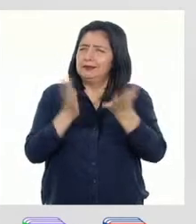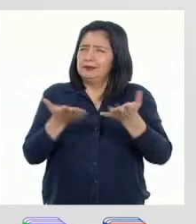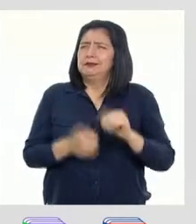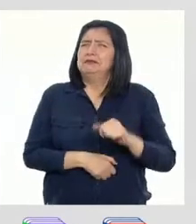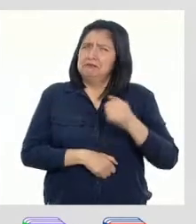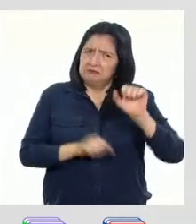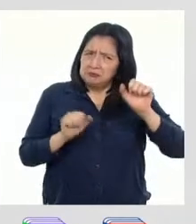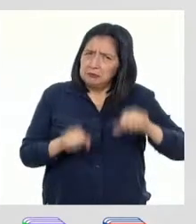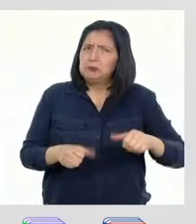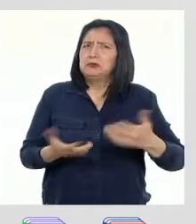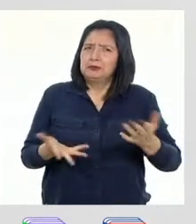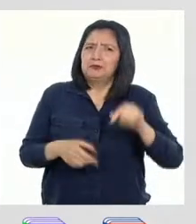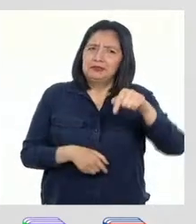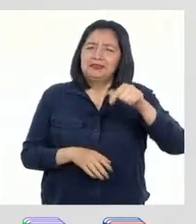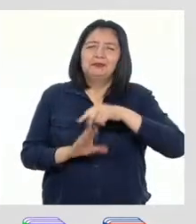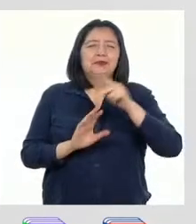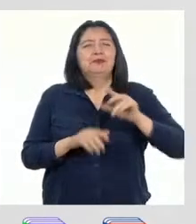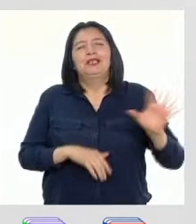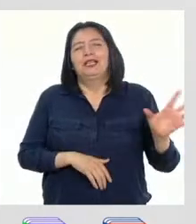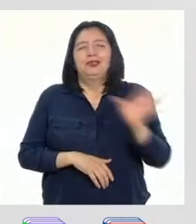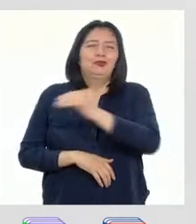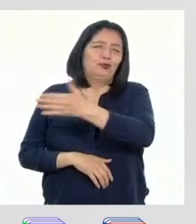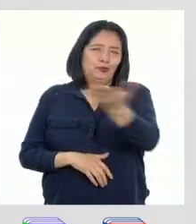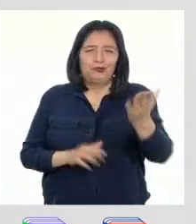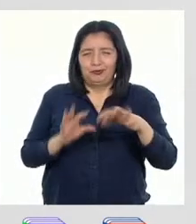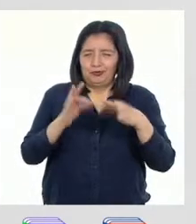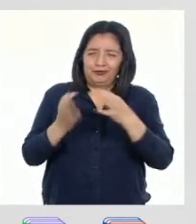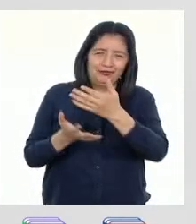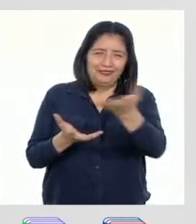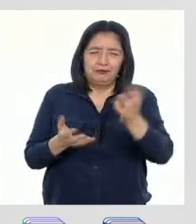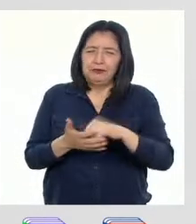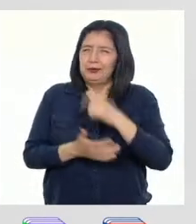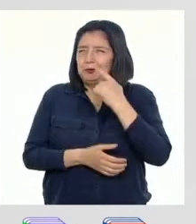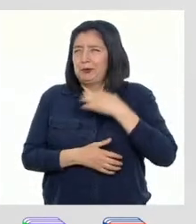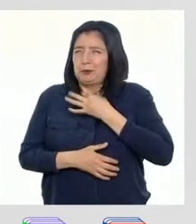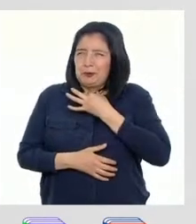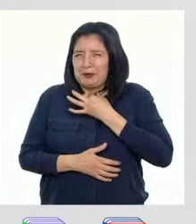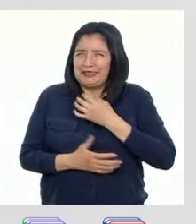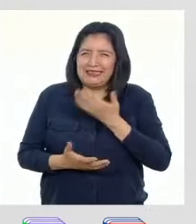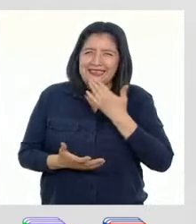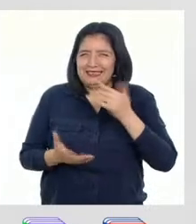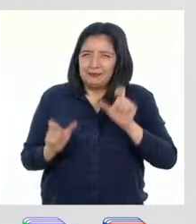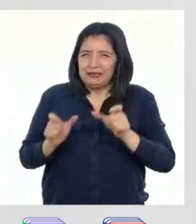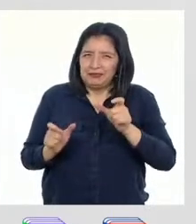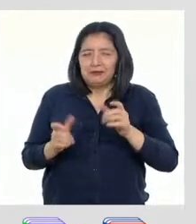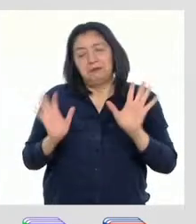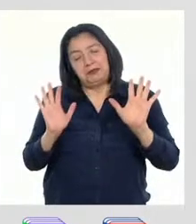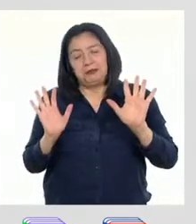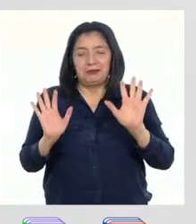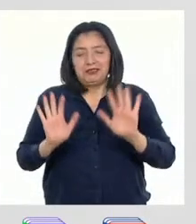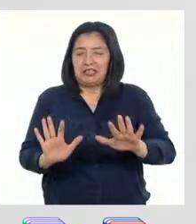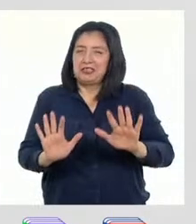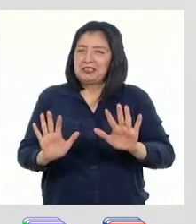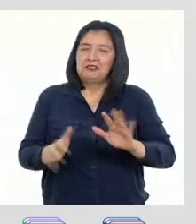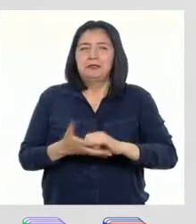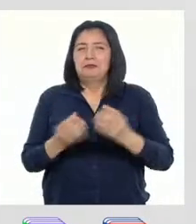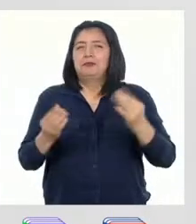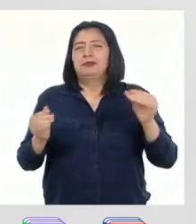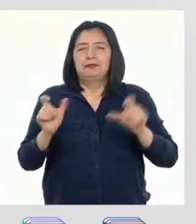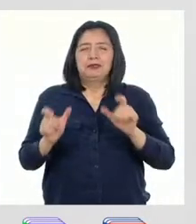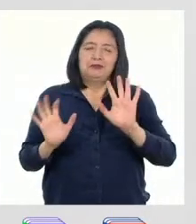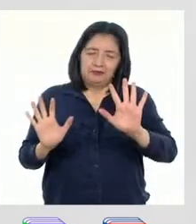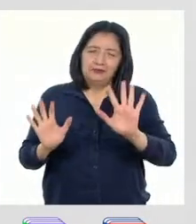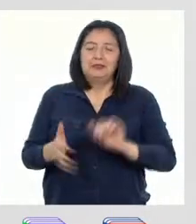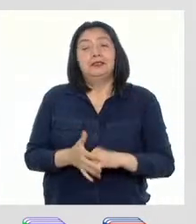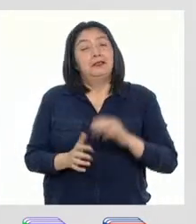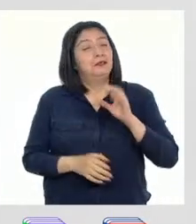y que hace posible que este programa llegue a todos sus hogares. ¿Tienen curiosidad de saber quiénes son? Bueno, tranquilos, son muchos. Y